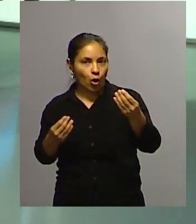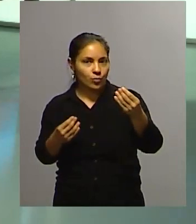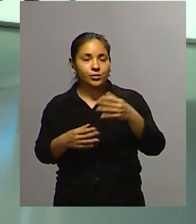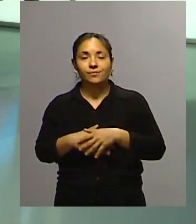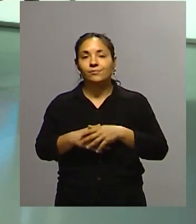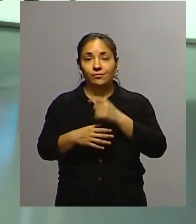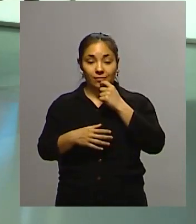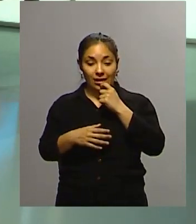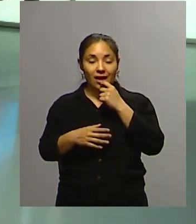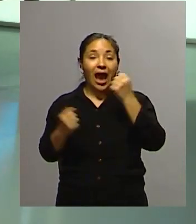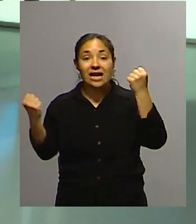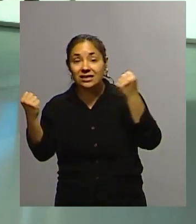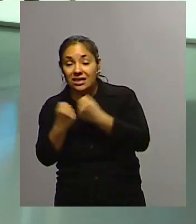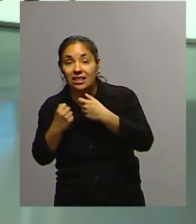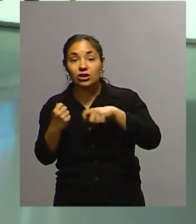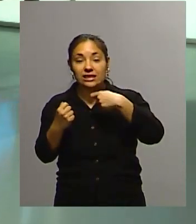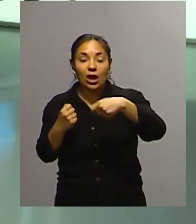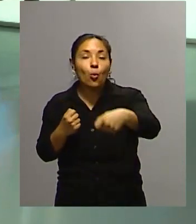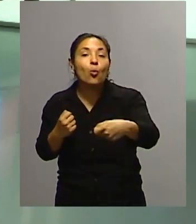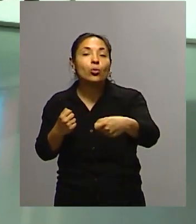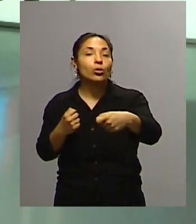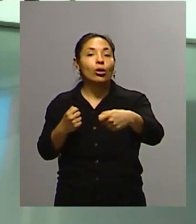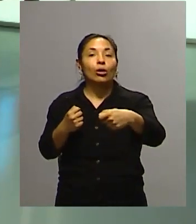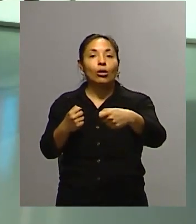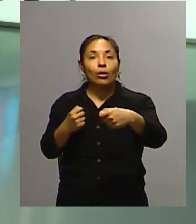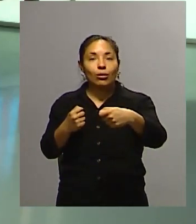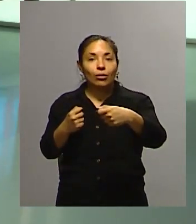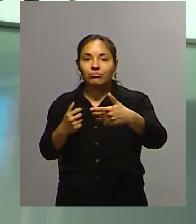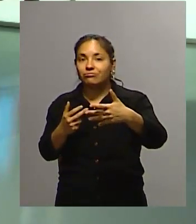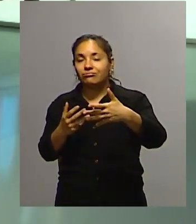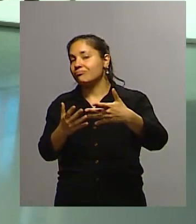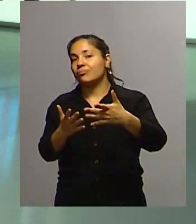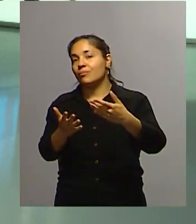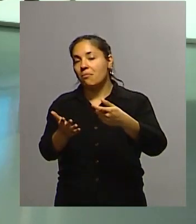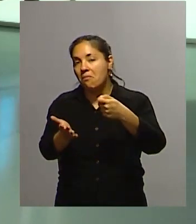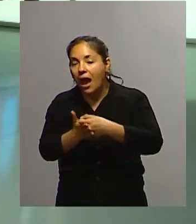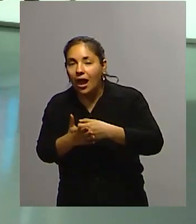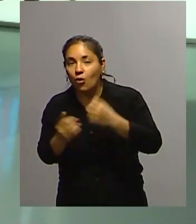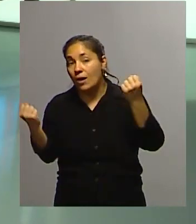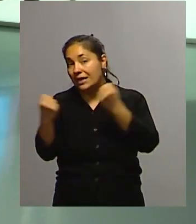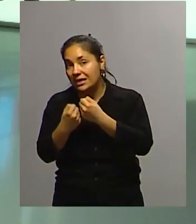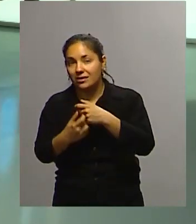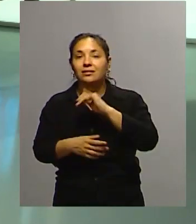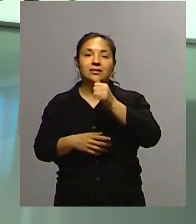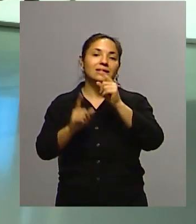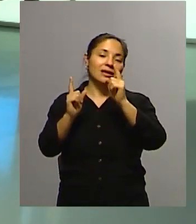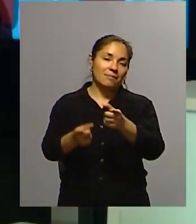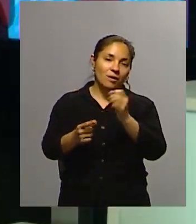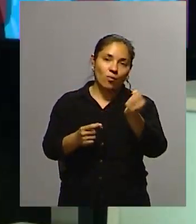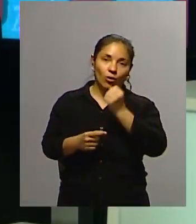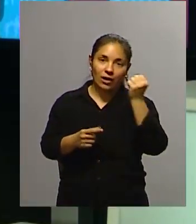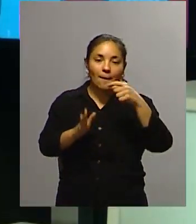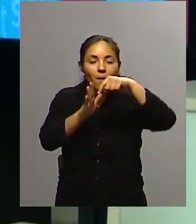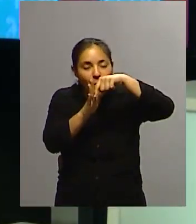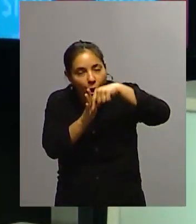seguro ante un accidente de tránsito? Sí, tal cual. Hay que no solamente cuestionarse en ese tema, sino ampliarlo un poco más,